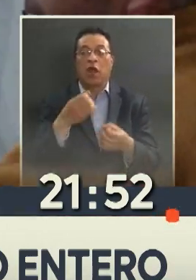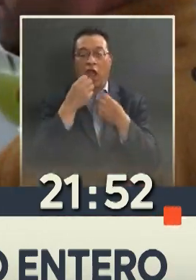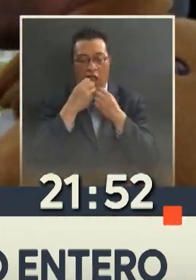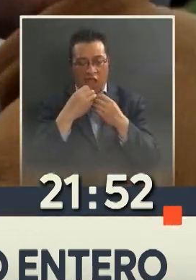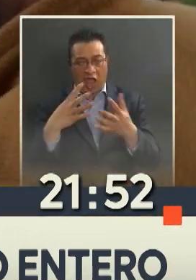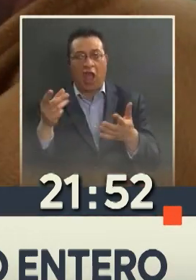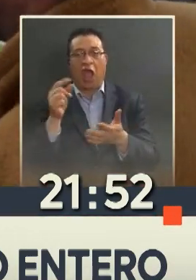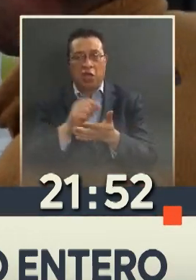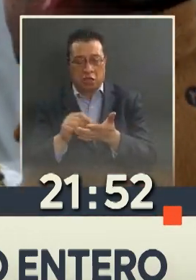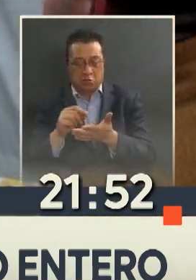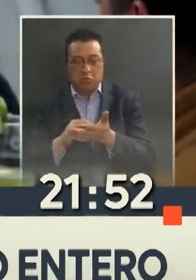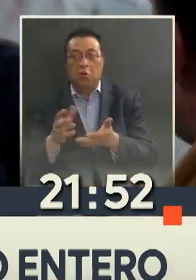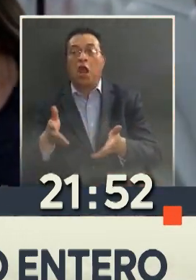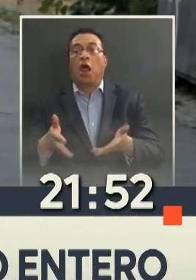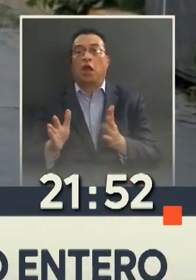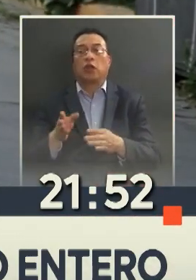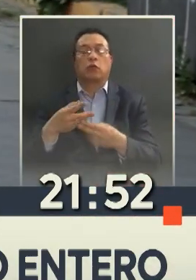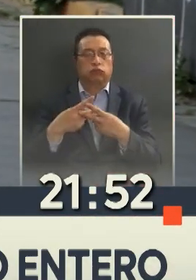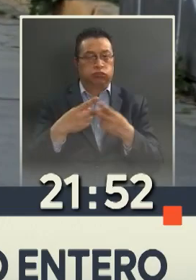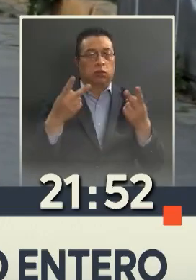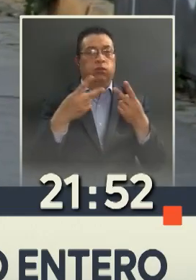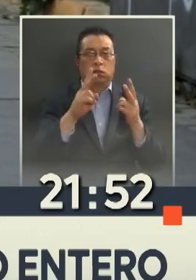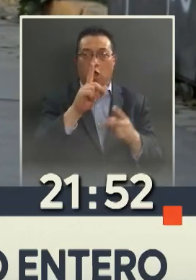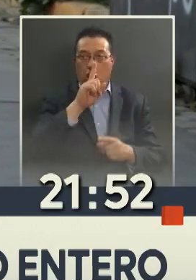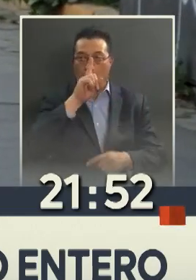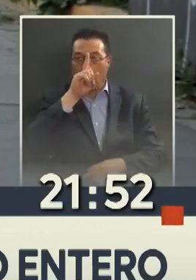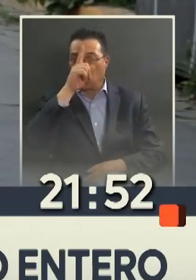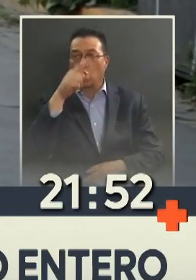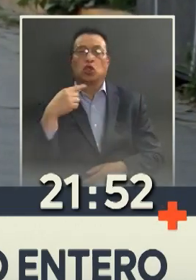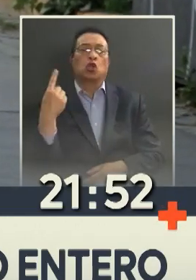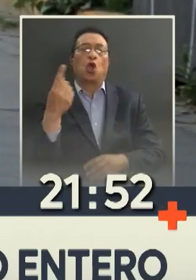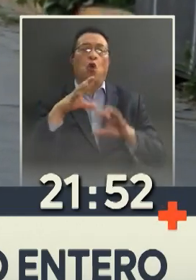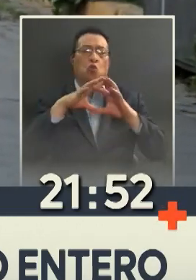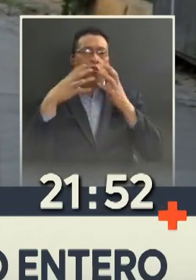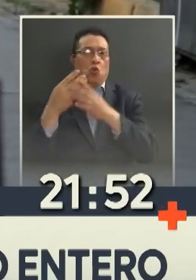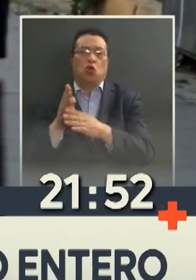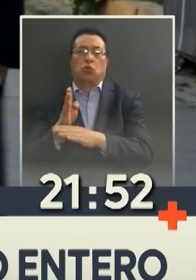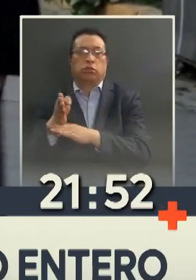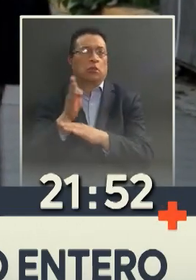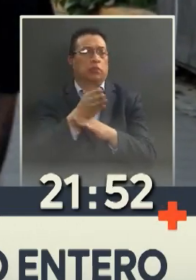se toman las calles y difunden la tradición por todo el mundo.